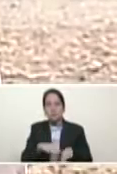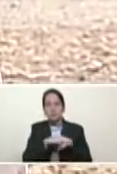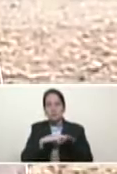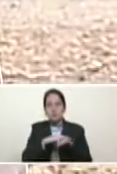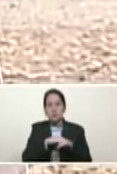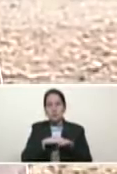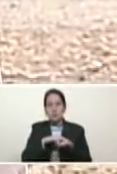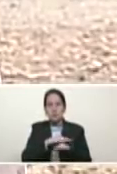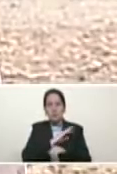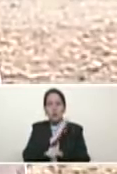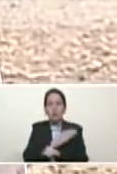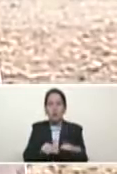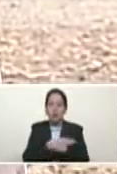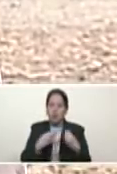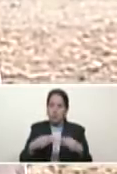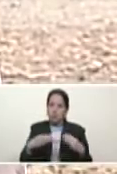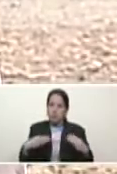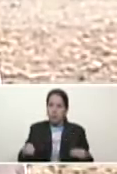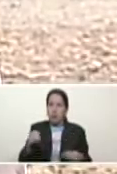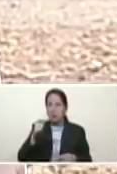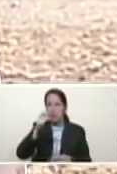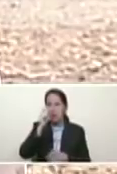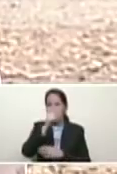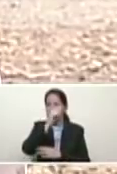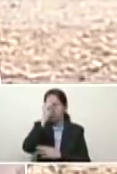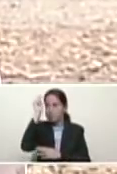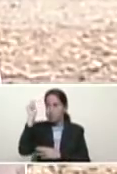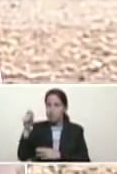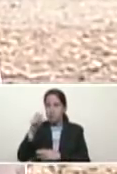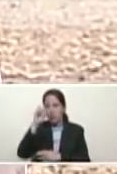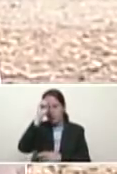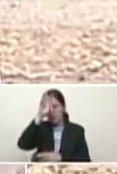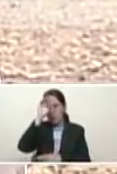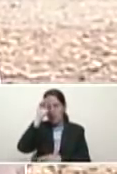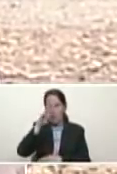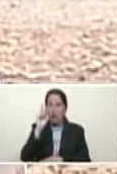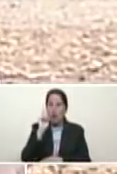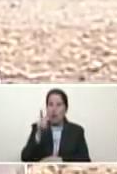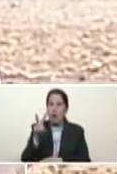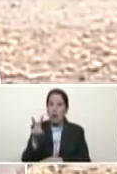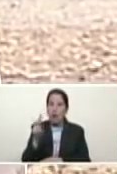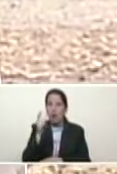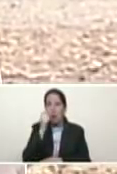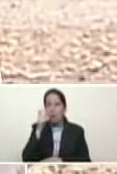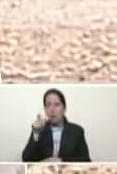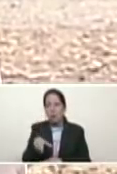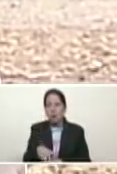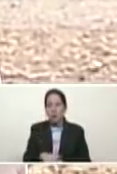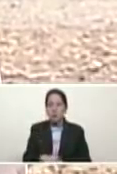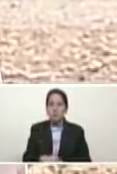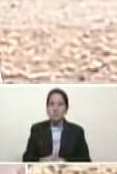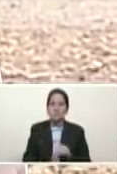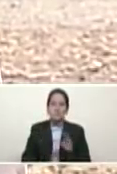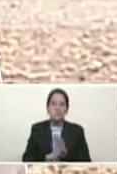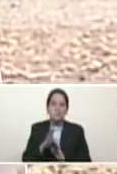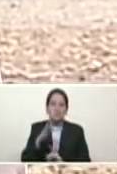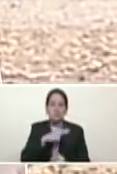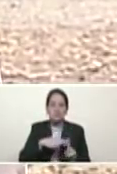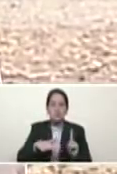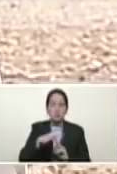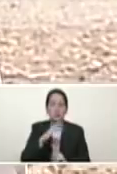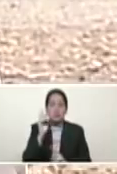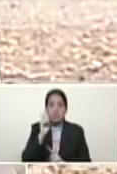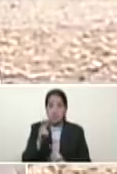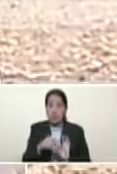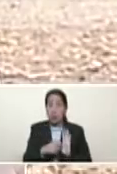Poder Popular para la Minería y el Desarrollo Ecológico, Víctor Cano, para que le muestre al país que